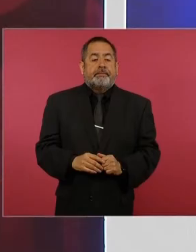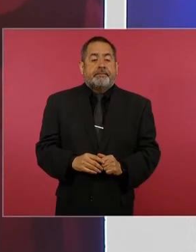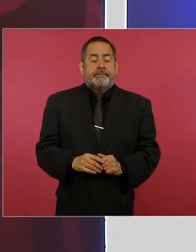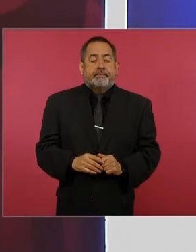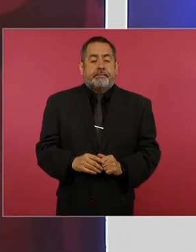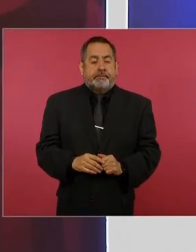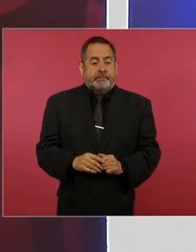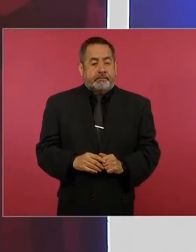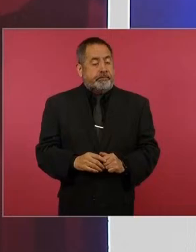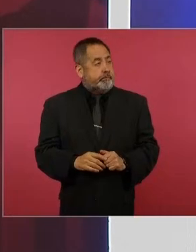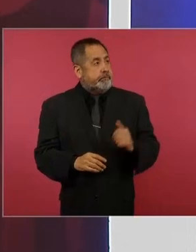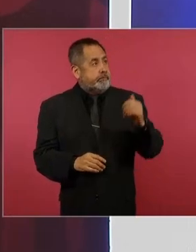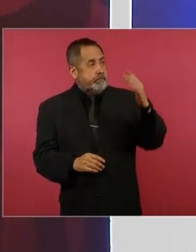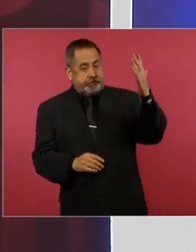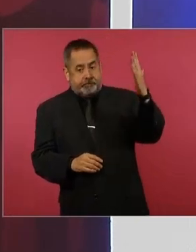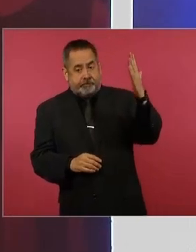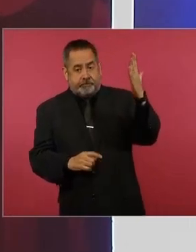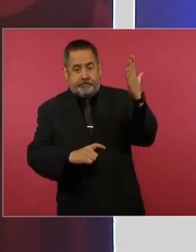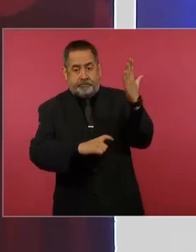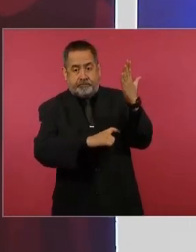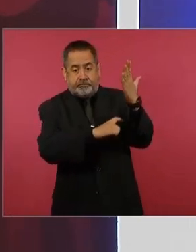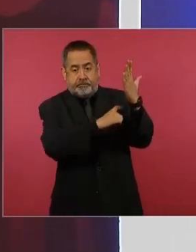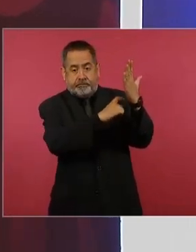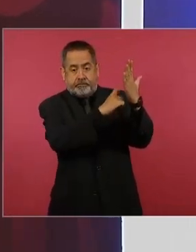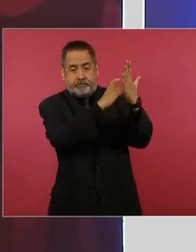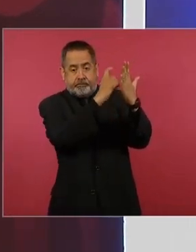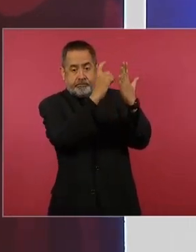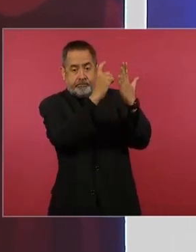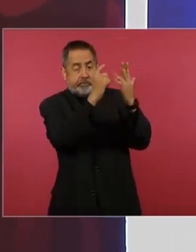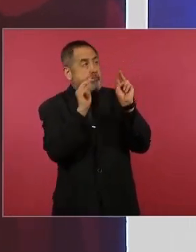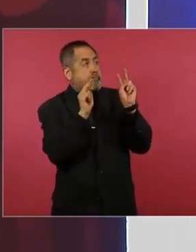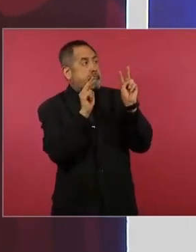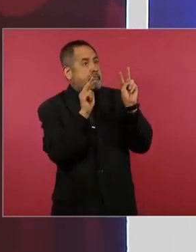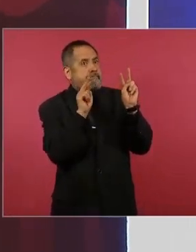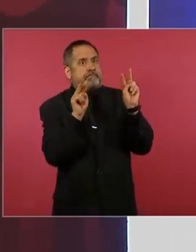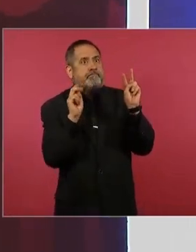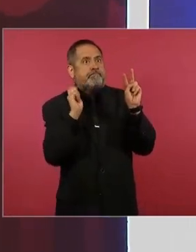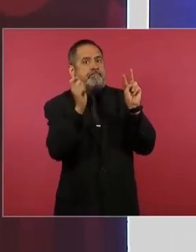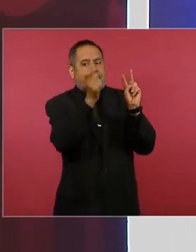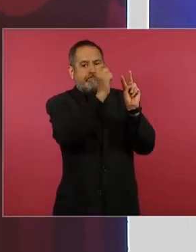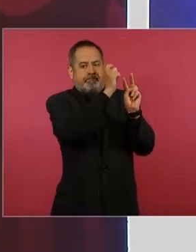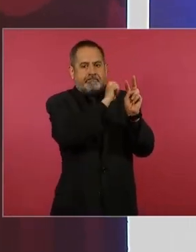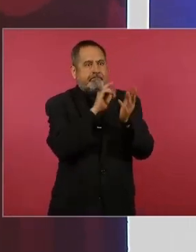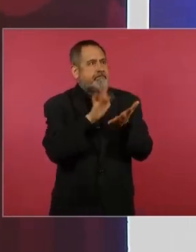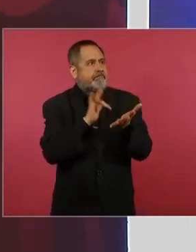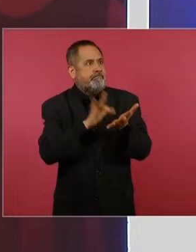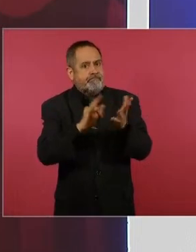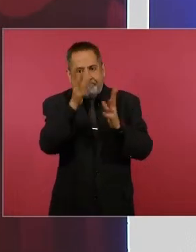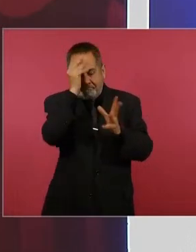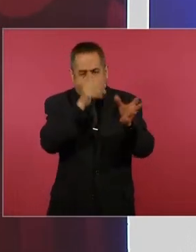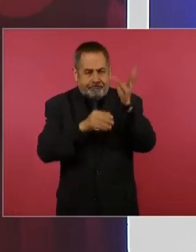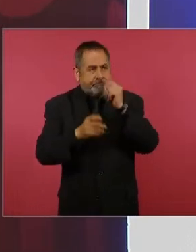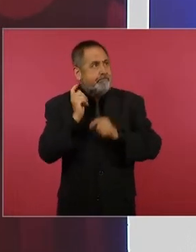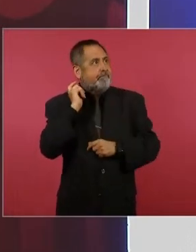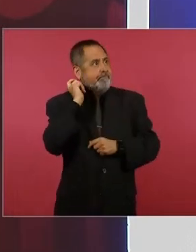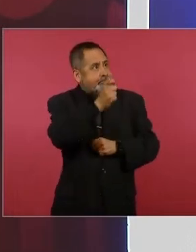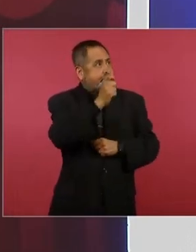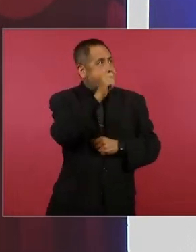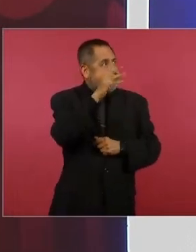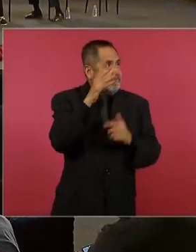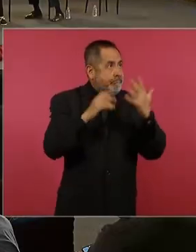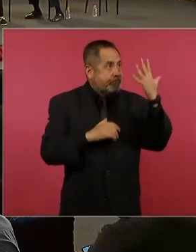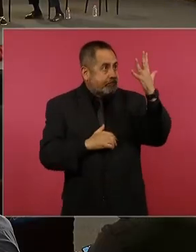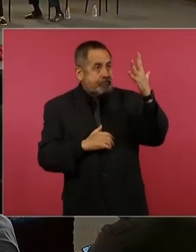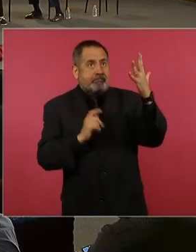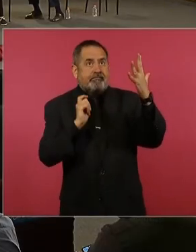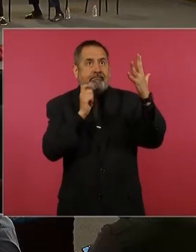los eclipses nos han permitido acceder a un montón de conocimiento, en particular en el caso del Sol, pero ahora inclusive en otras estrellas.